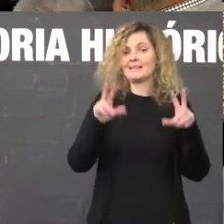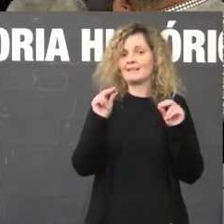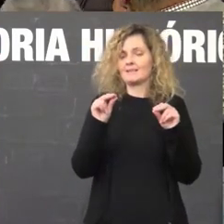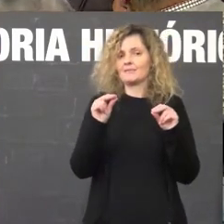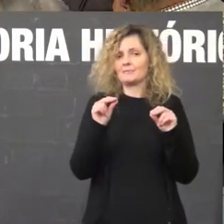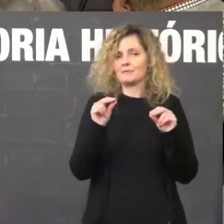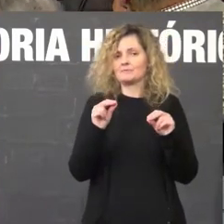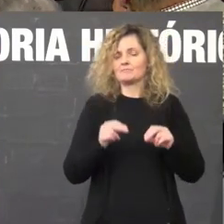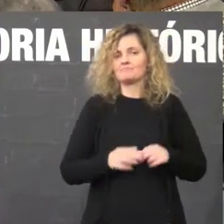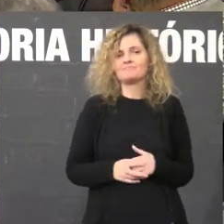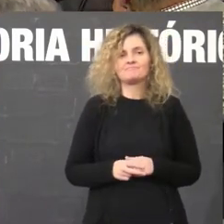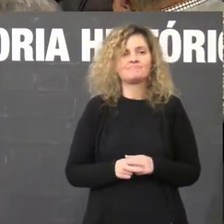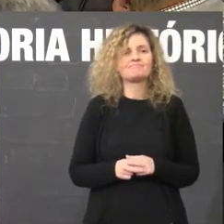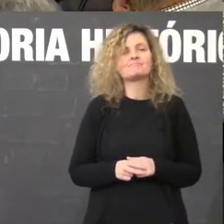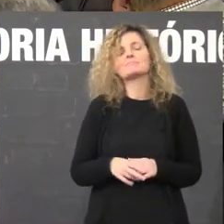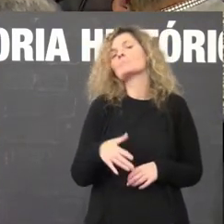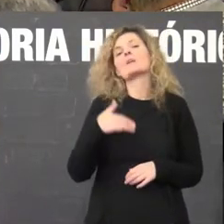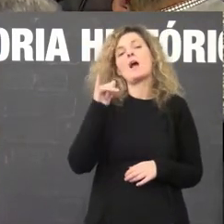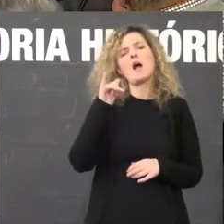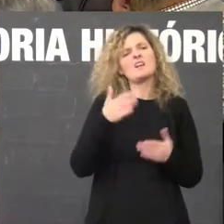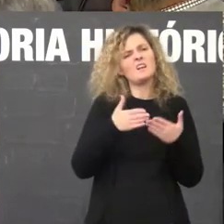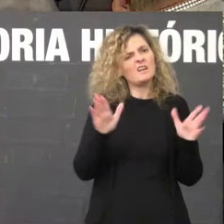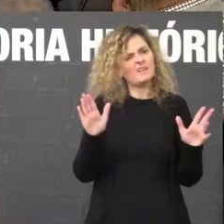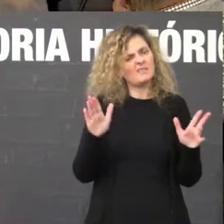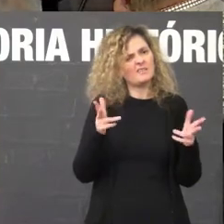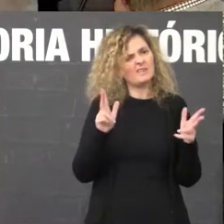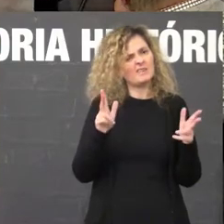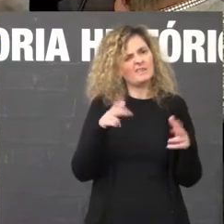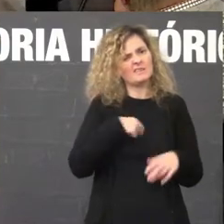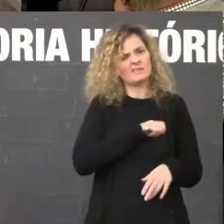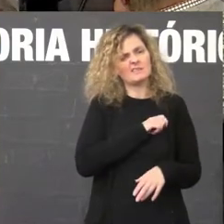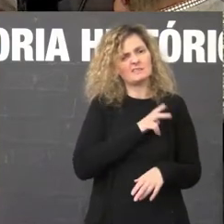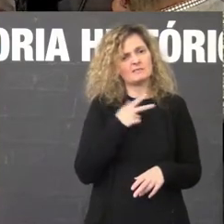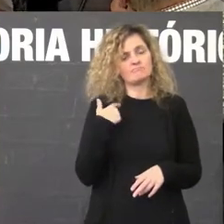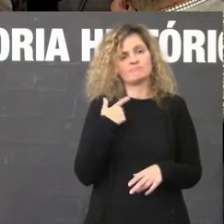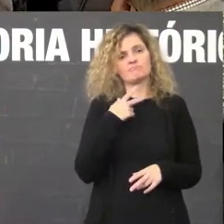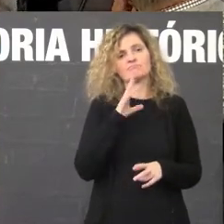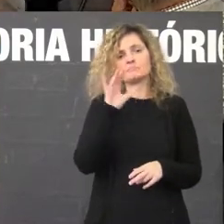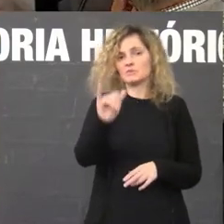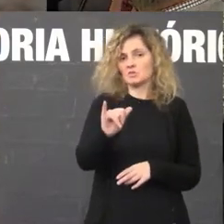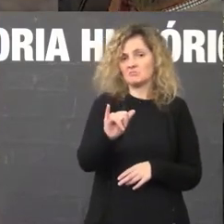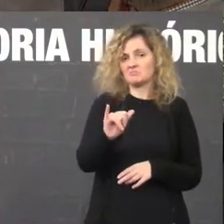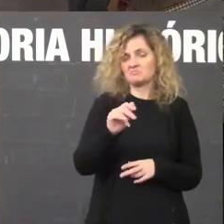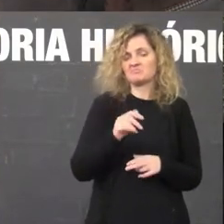e termino. Hai libertad en España? Rotundamente, sí.